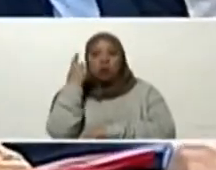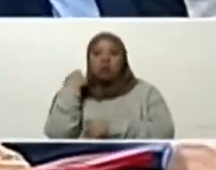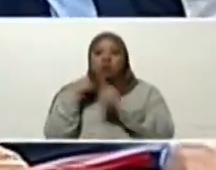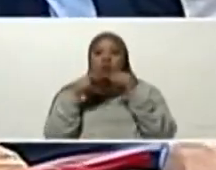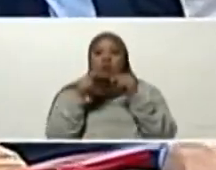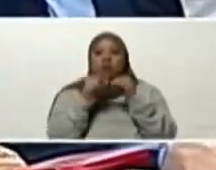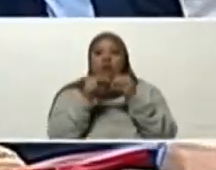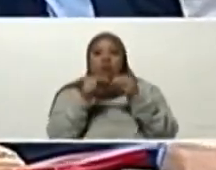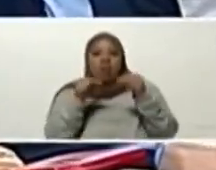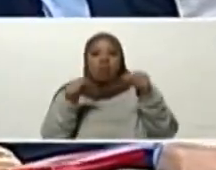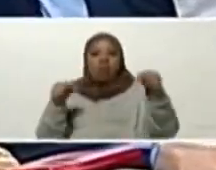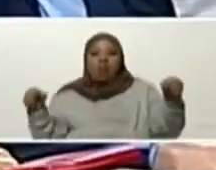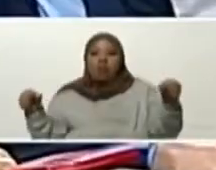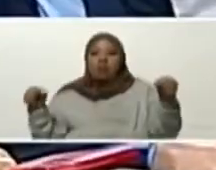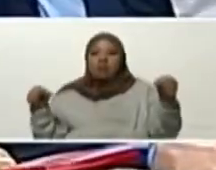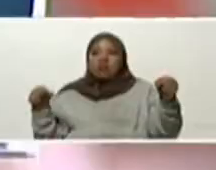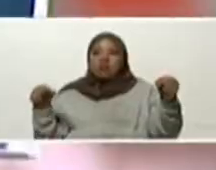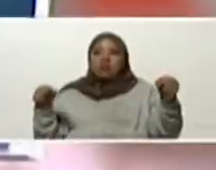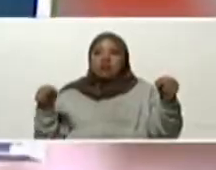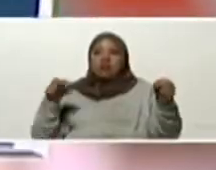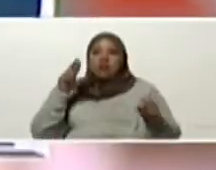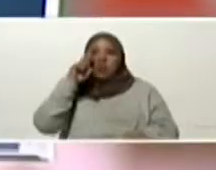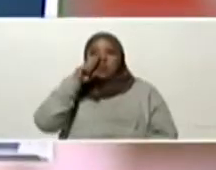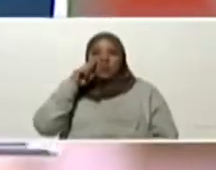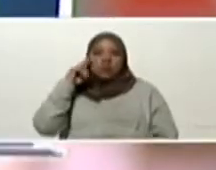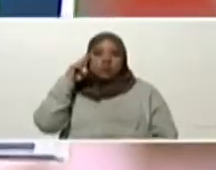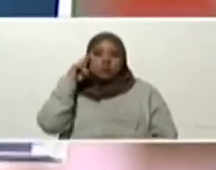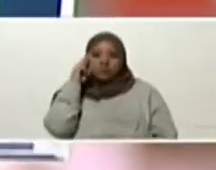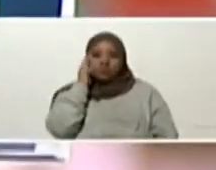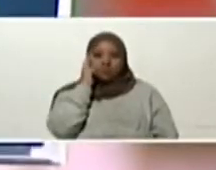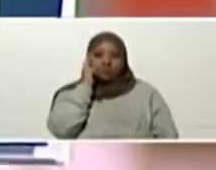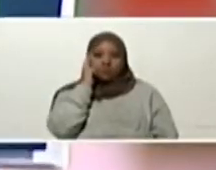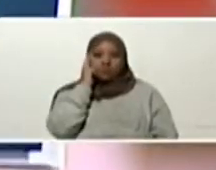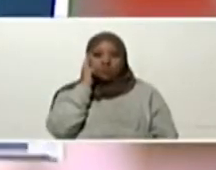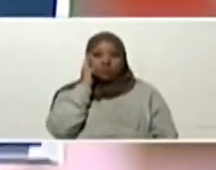larga rosadita, ¿ves?